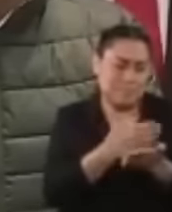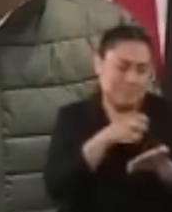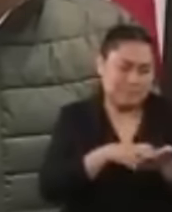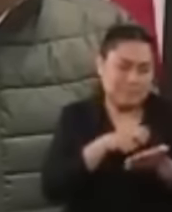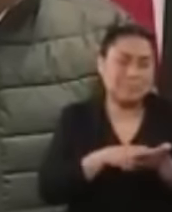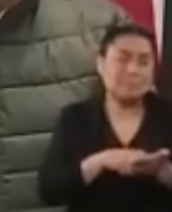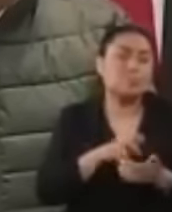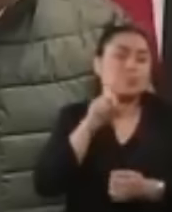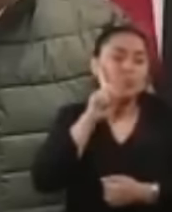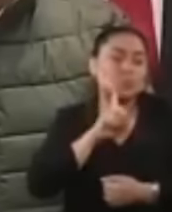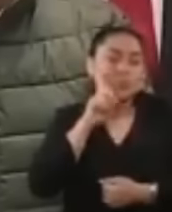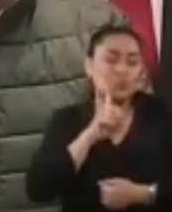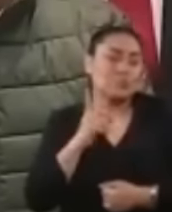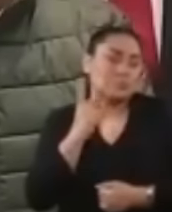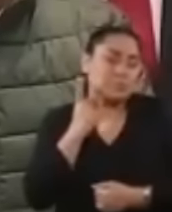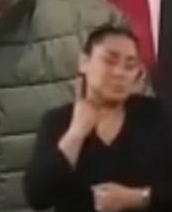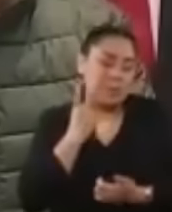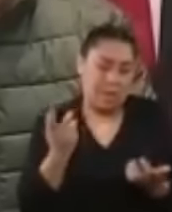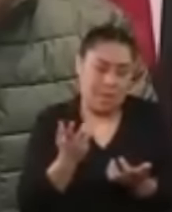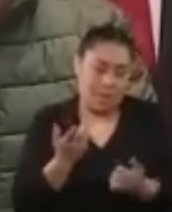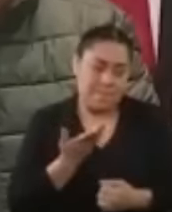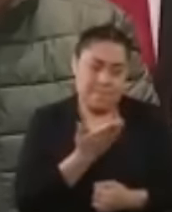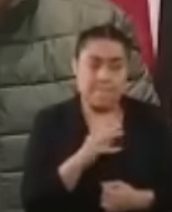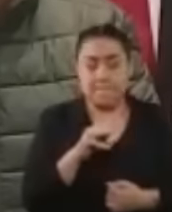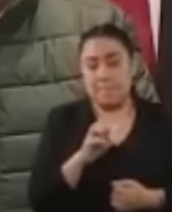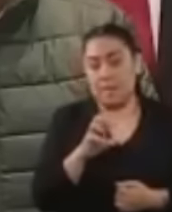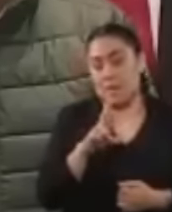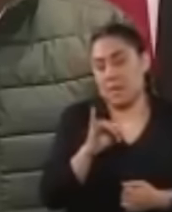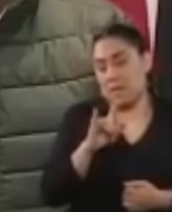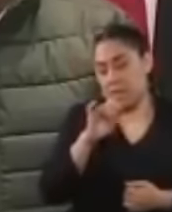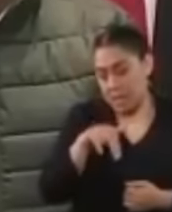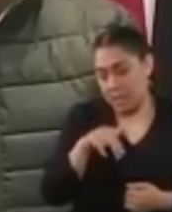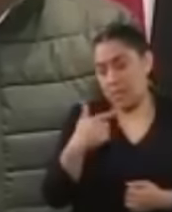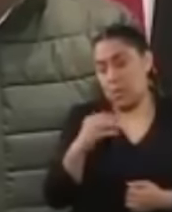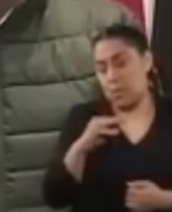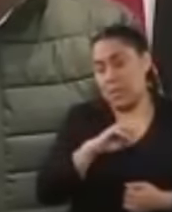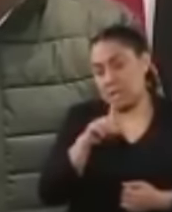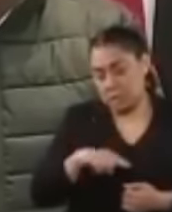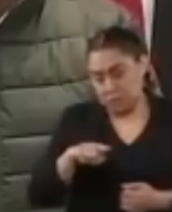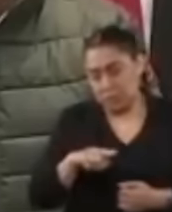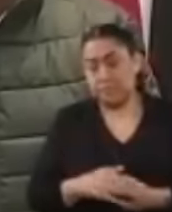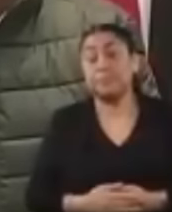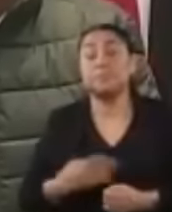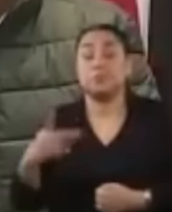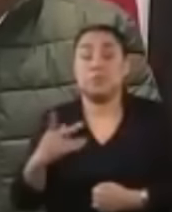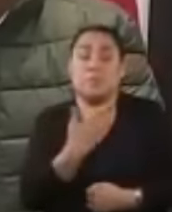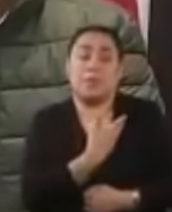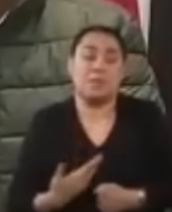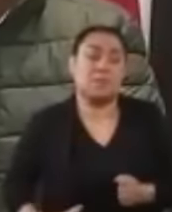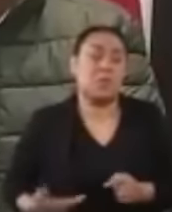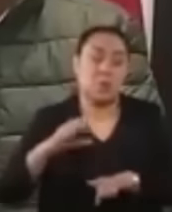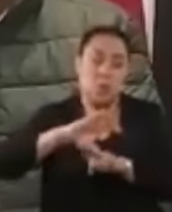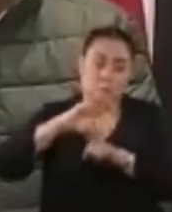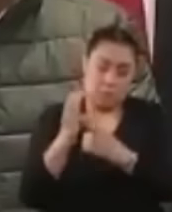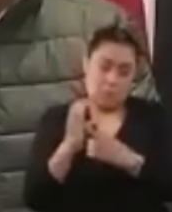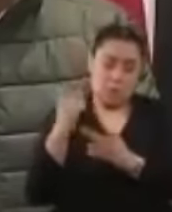nuestra compañera, la diputada Marilyn Gómez Pozos, presidenta de la Comisión de Presupuesto y